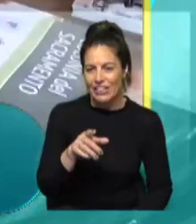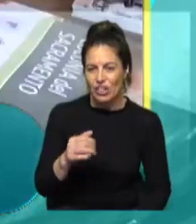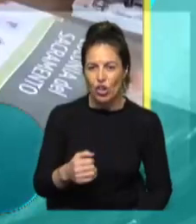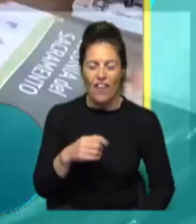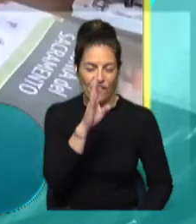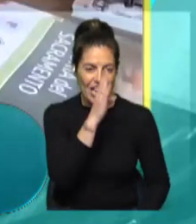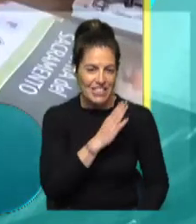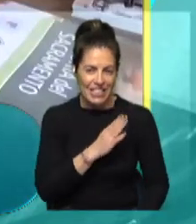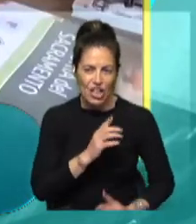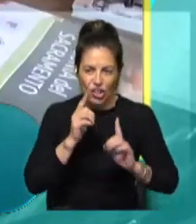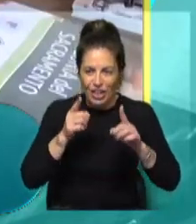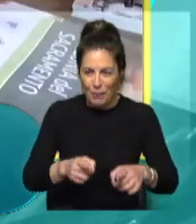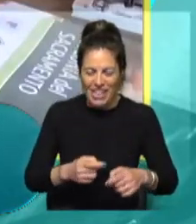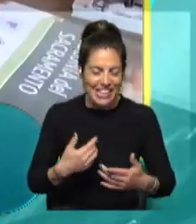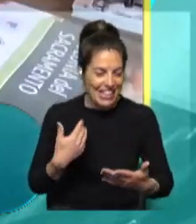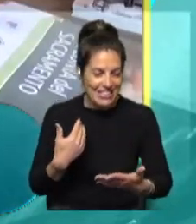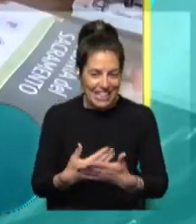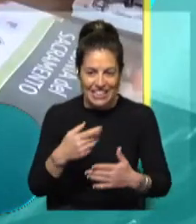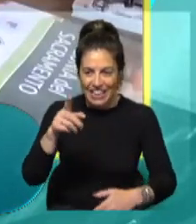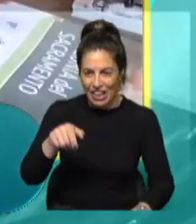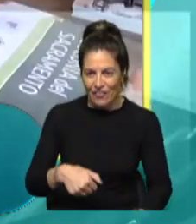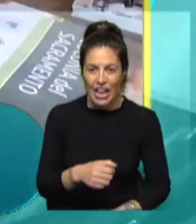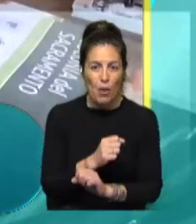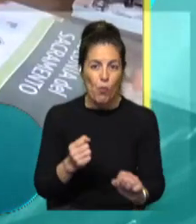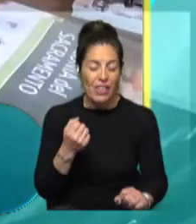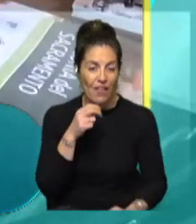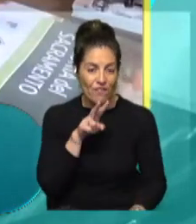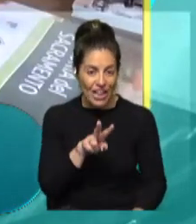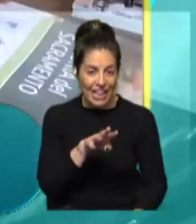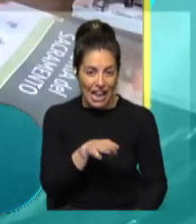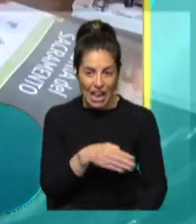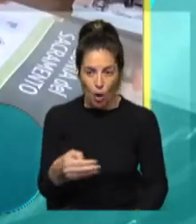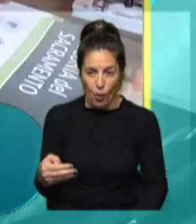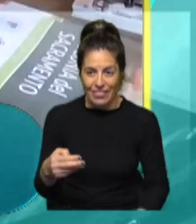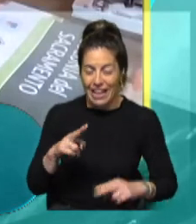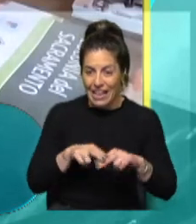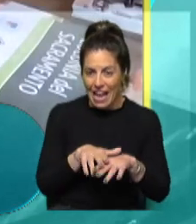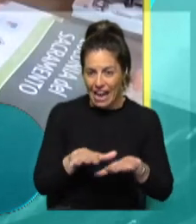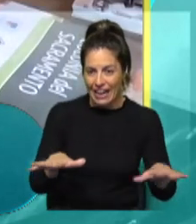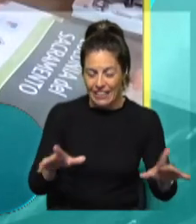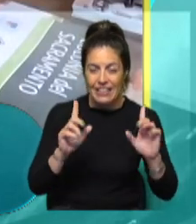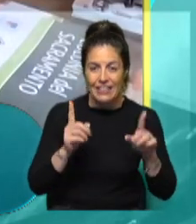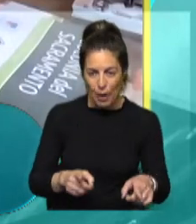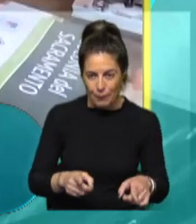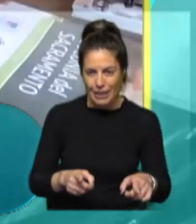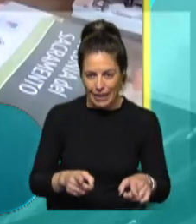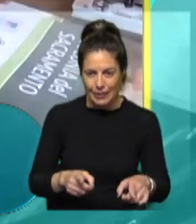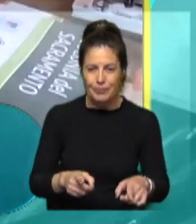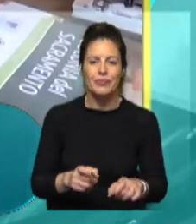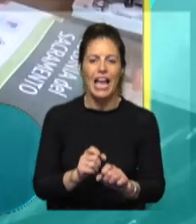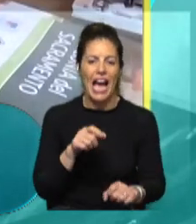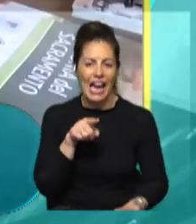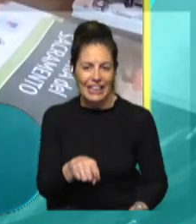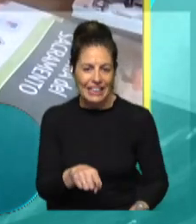los brasileños, a que se acerquen. Y bueno, pueden entrar a las redes de @casafrip y @encuentrodiverso.uy y